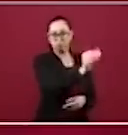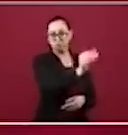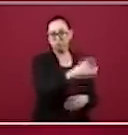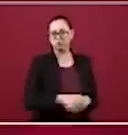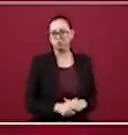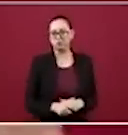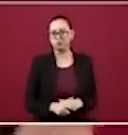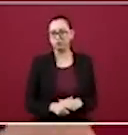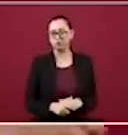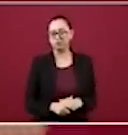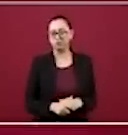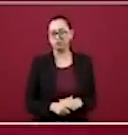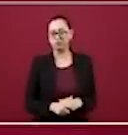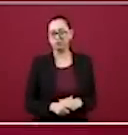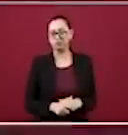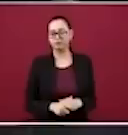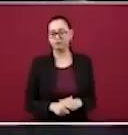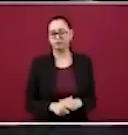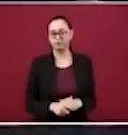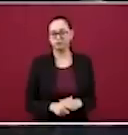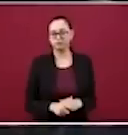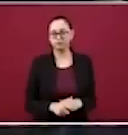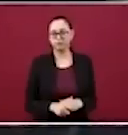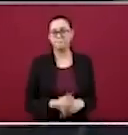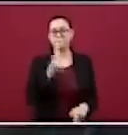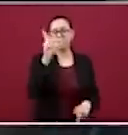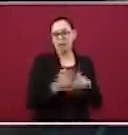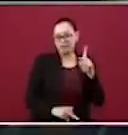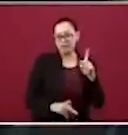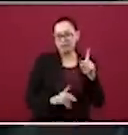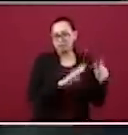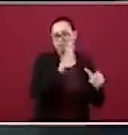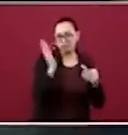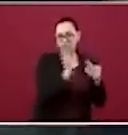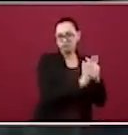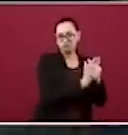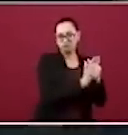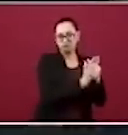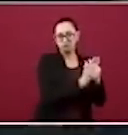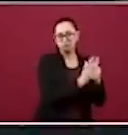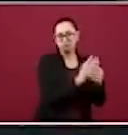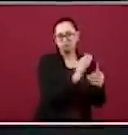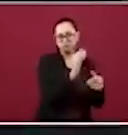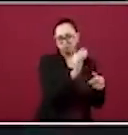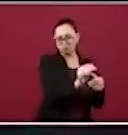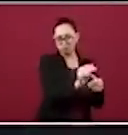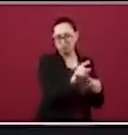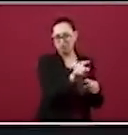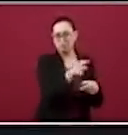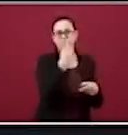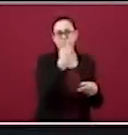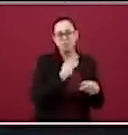Ahí estaba mi expediente. Pues, de una parte, porque me explican